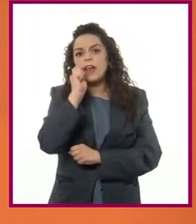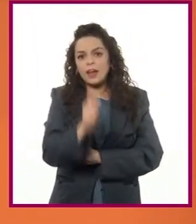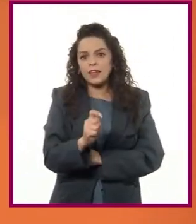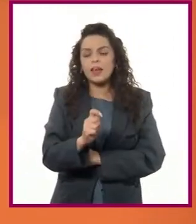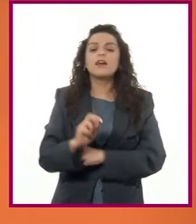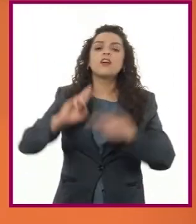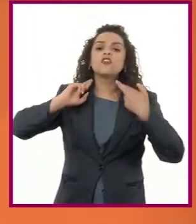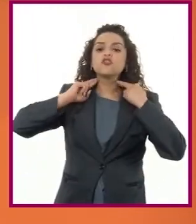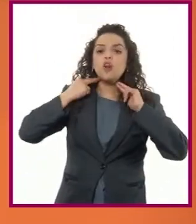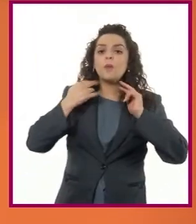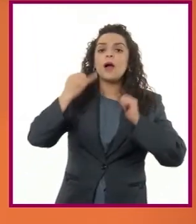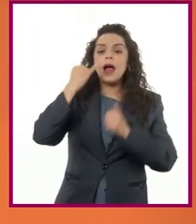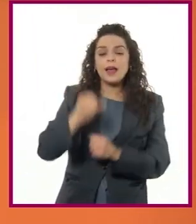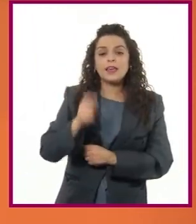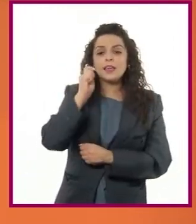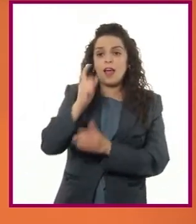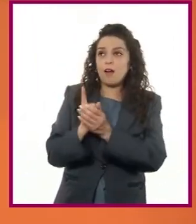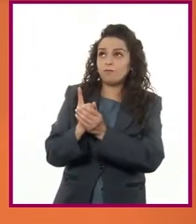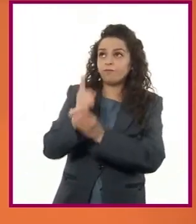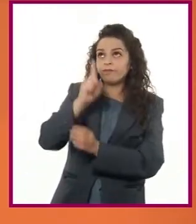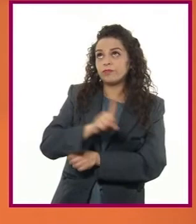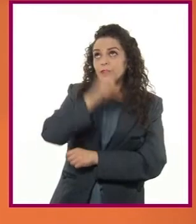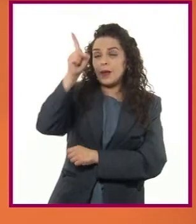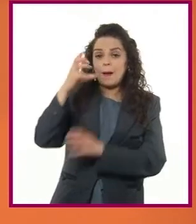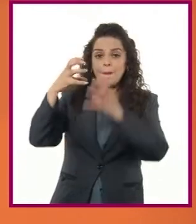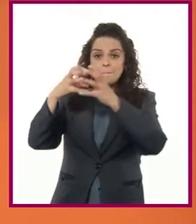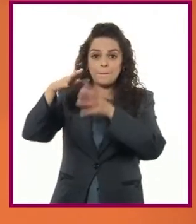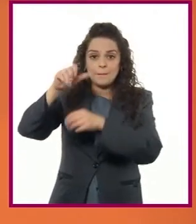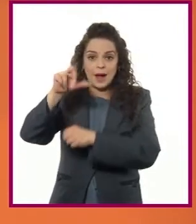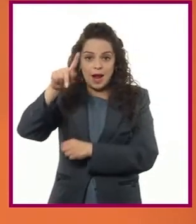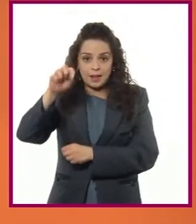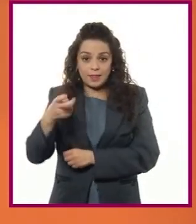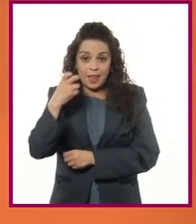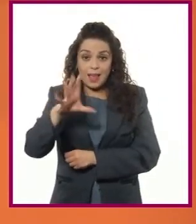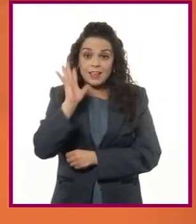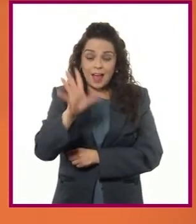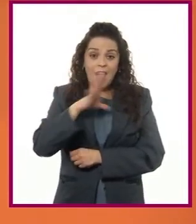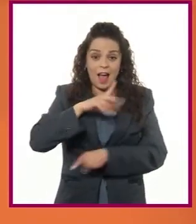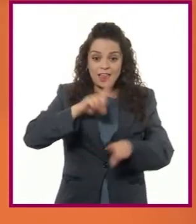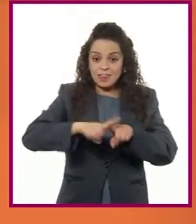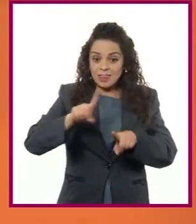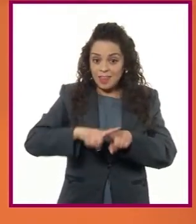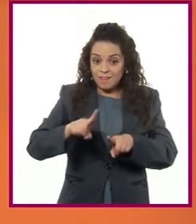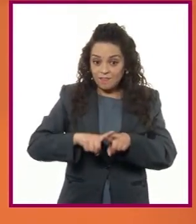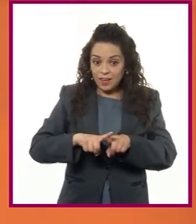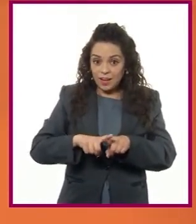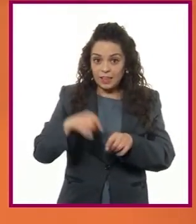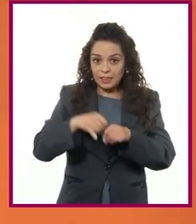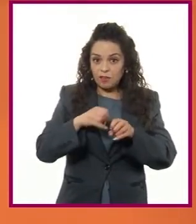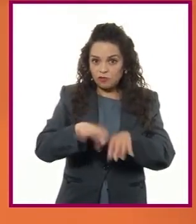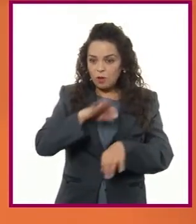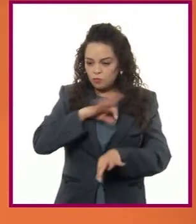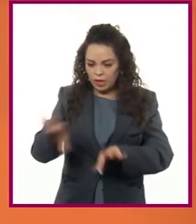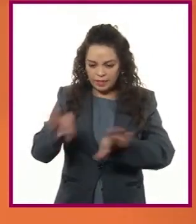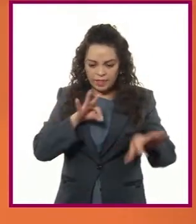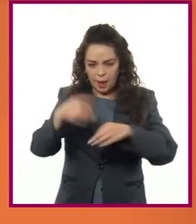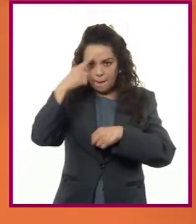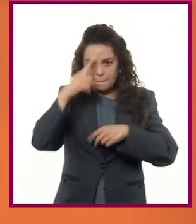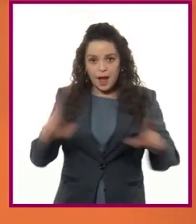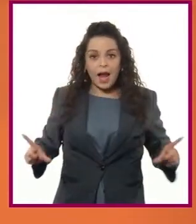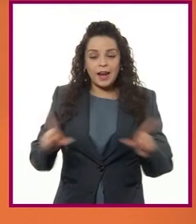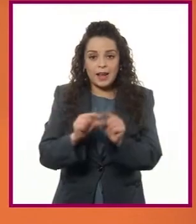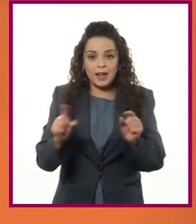a Marte. Con estos aspectos ya tienen herramientas para desarrollar la información para su resumen. ¿Qué otros